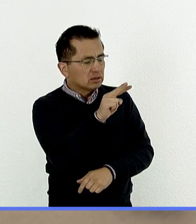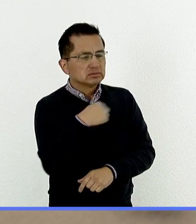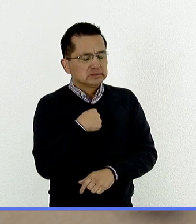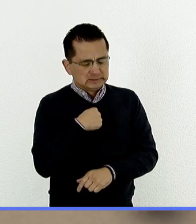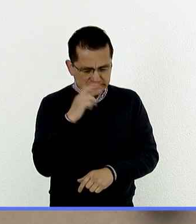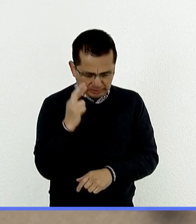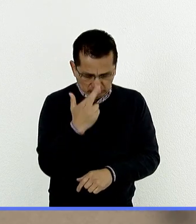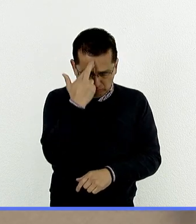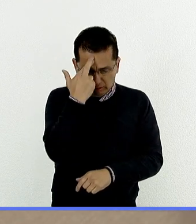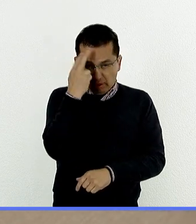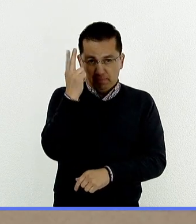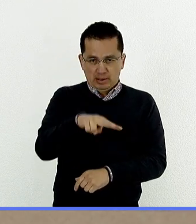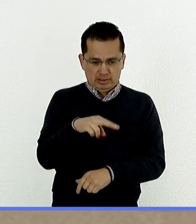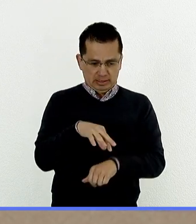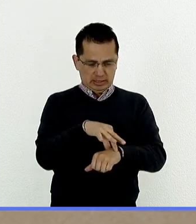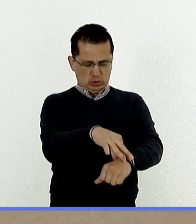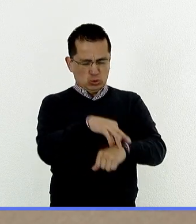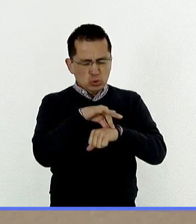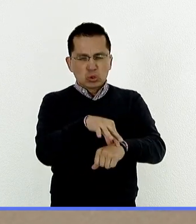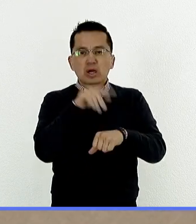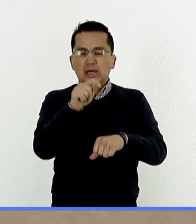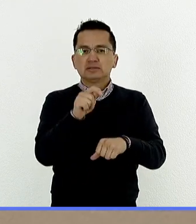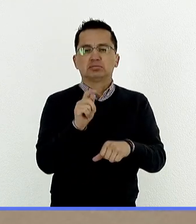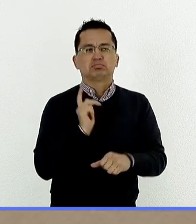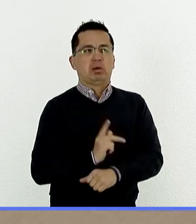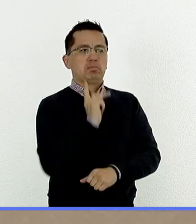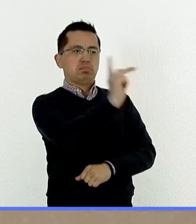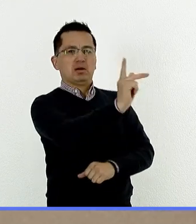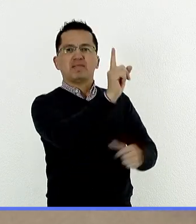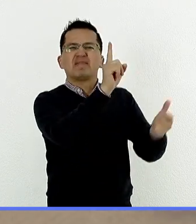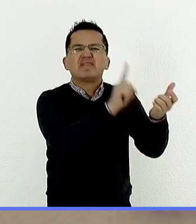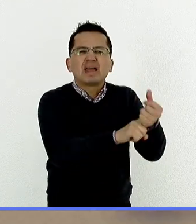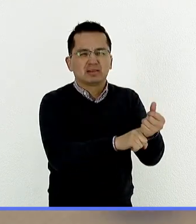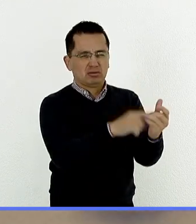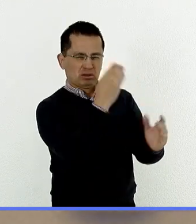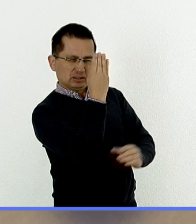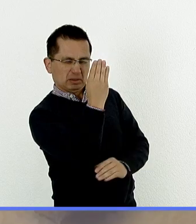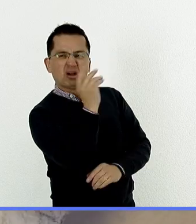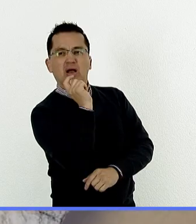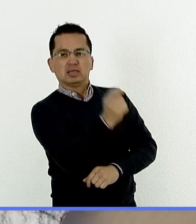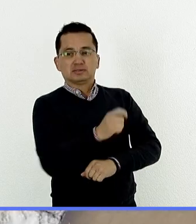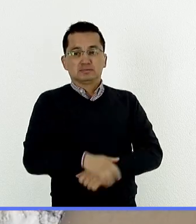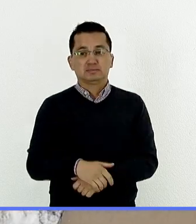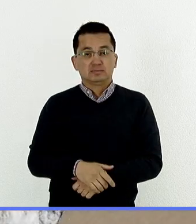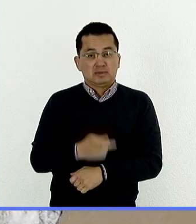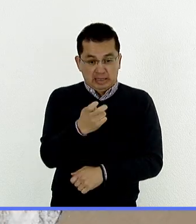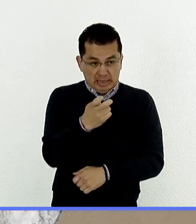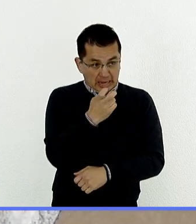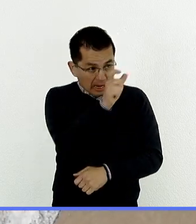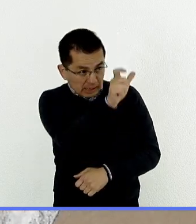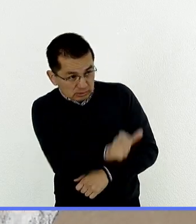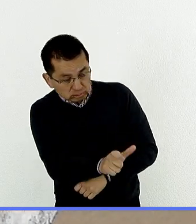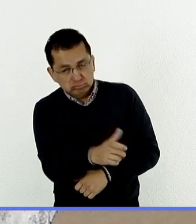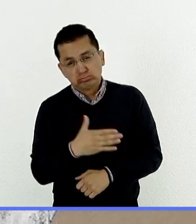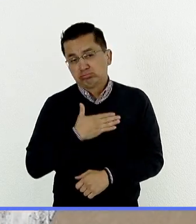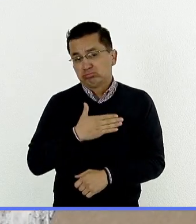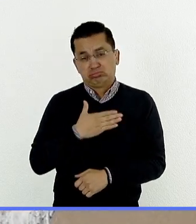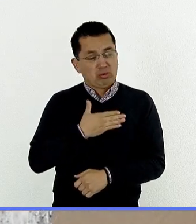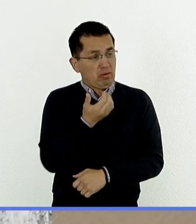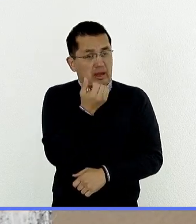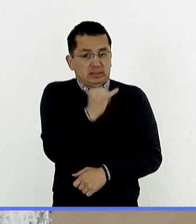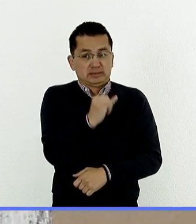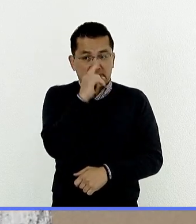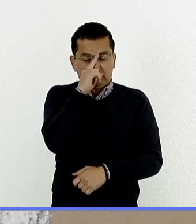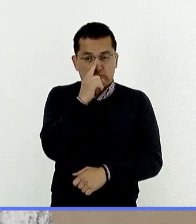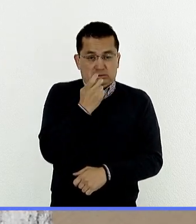es el reflejo del cristal y no lo otro lo que se esconde detrás esto Soy yo me dije todavía de este